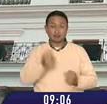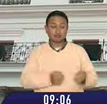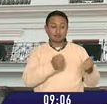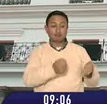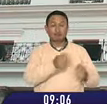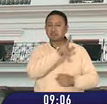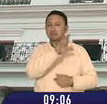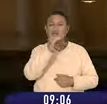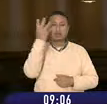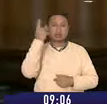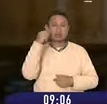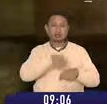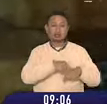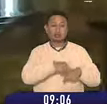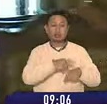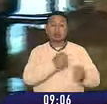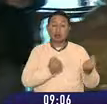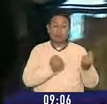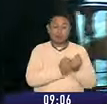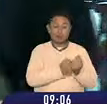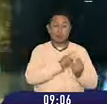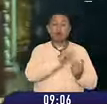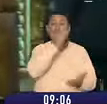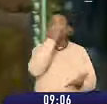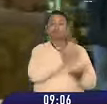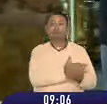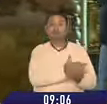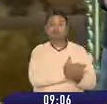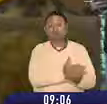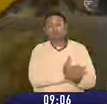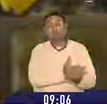máximo de 30 días tendrá que analizar su contenido y